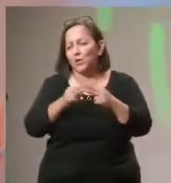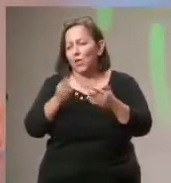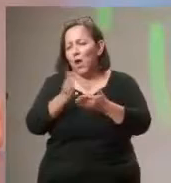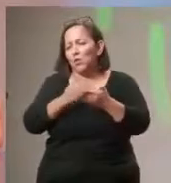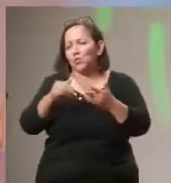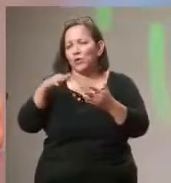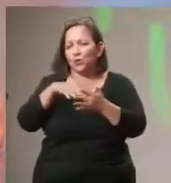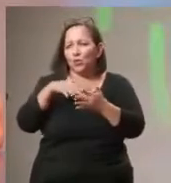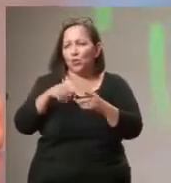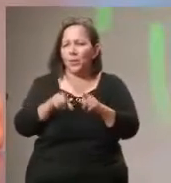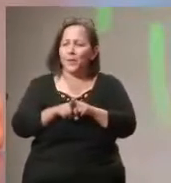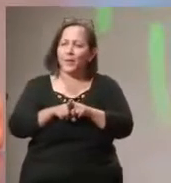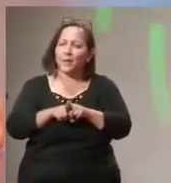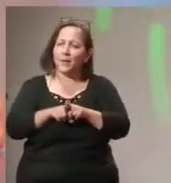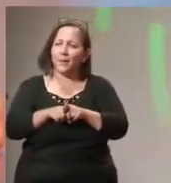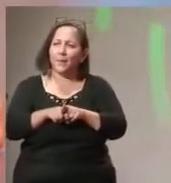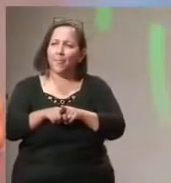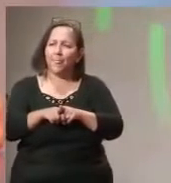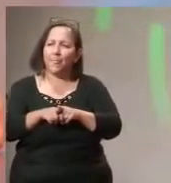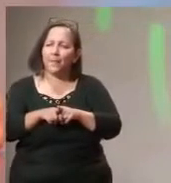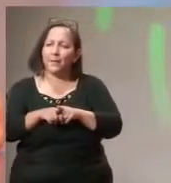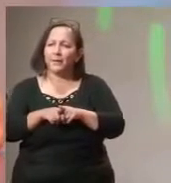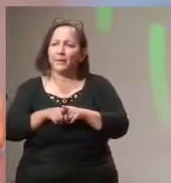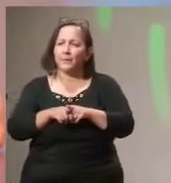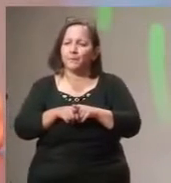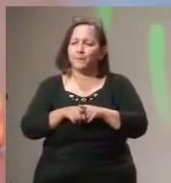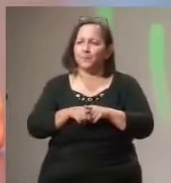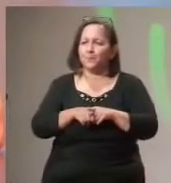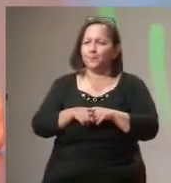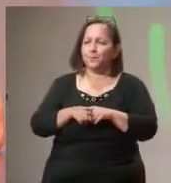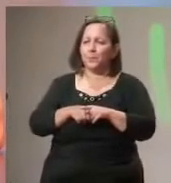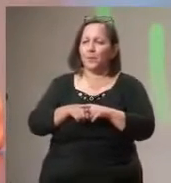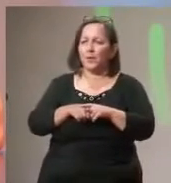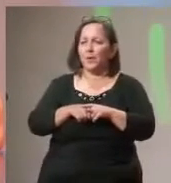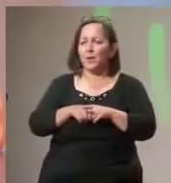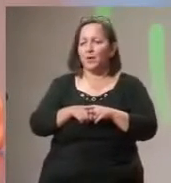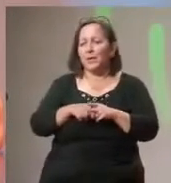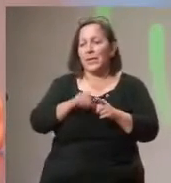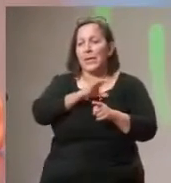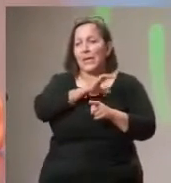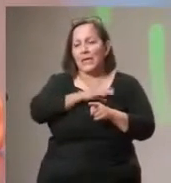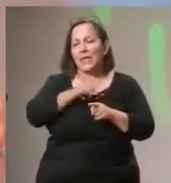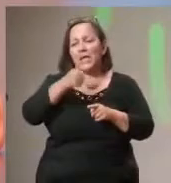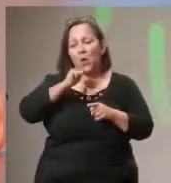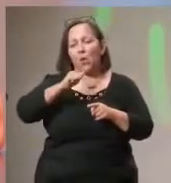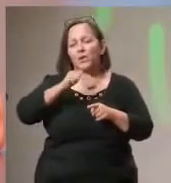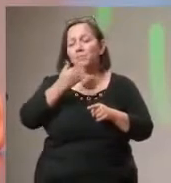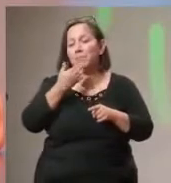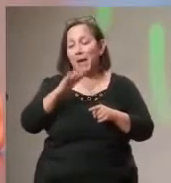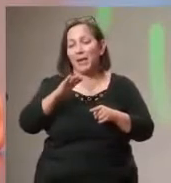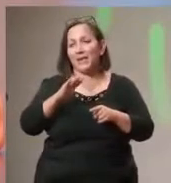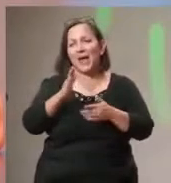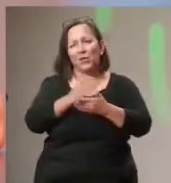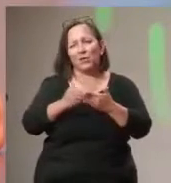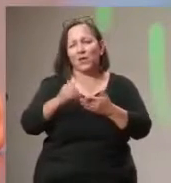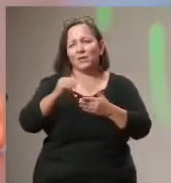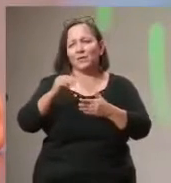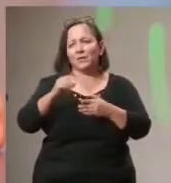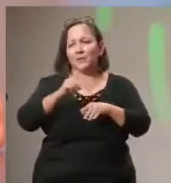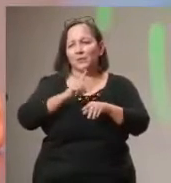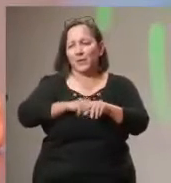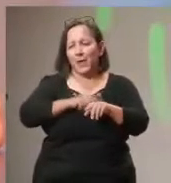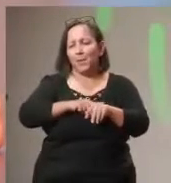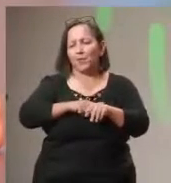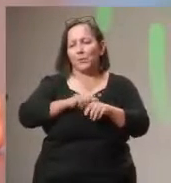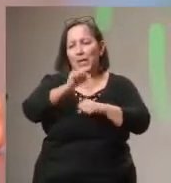estudios, aquí está doña Juanita Coto, que también trabajó en esos ríos por mucho tiempo, la calidad del agua es bastante mala en algunos periodos del año. Es